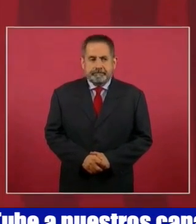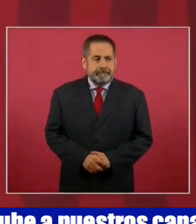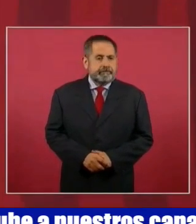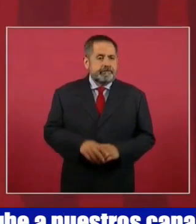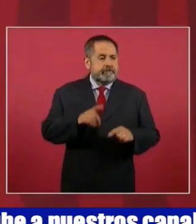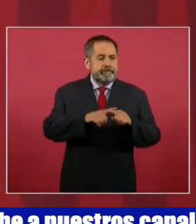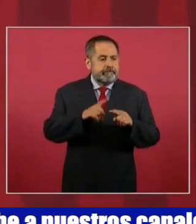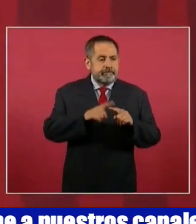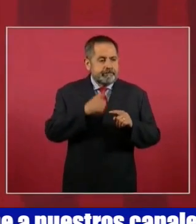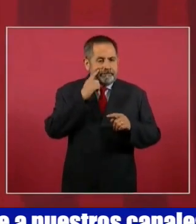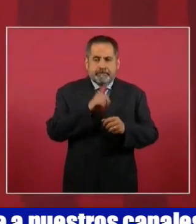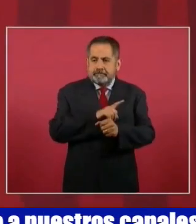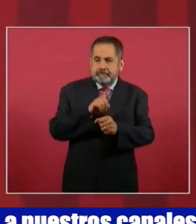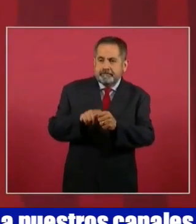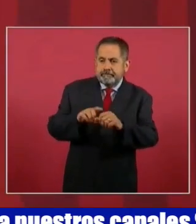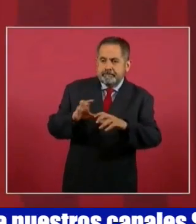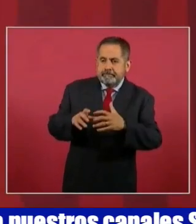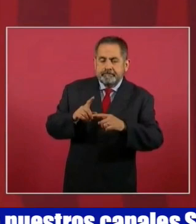concesionarios,